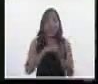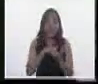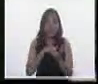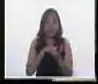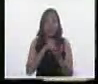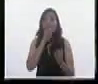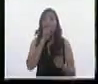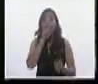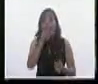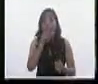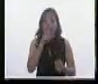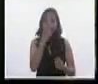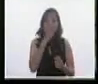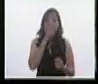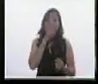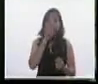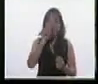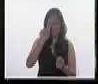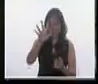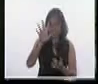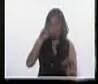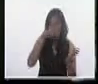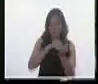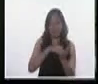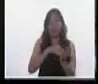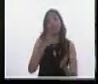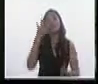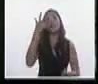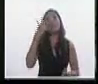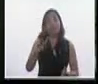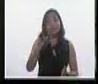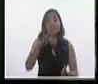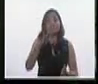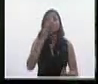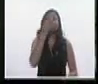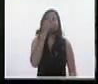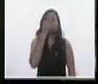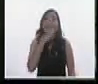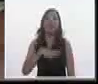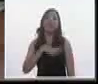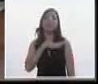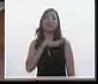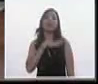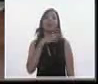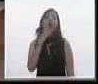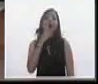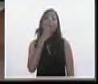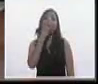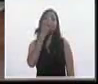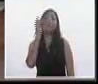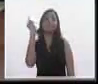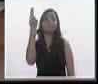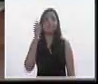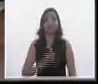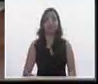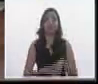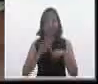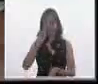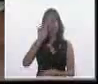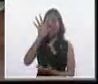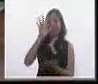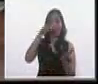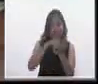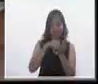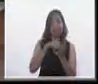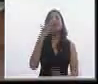75,000 tenemos registro de 10 que tienen una licenciatura 10 solo 10 de imagínense de los 75000